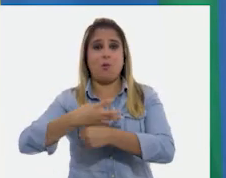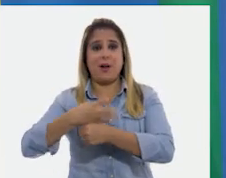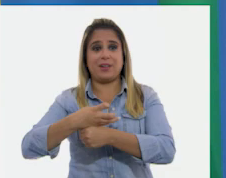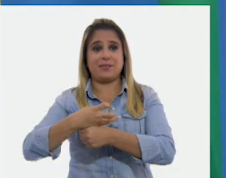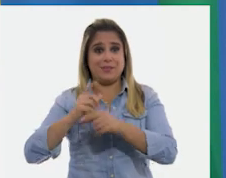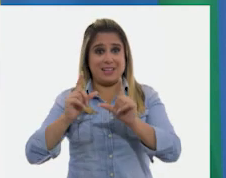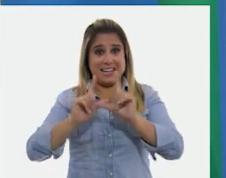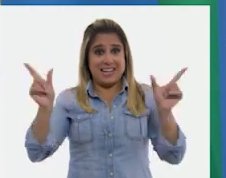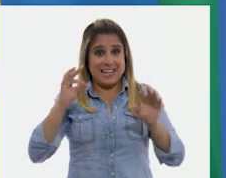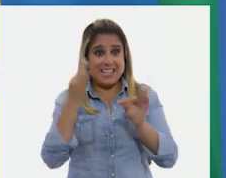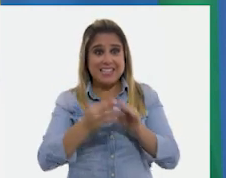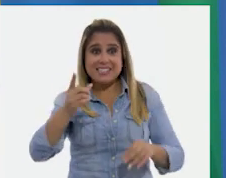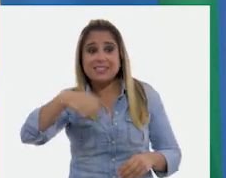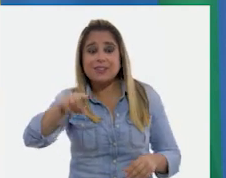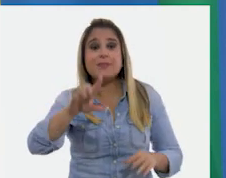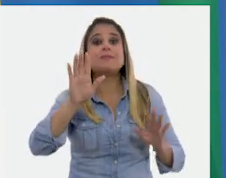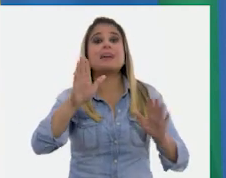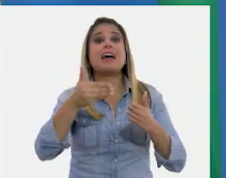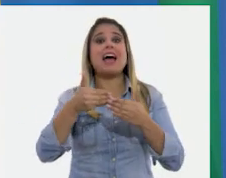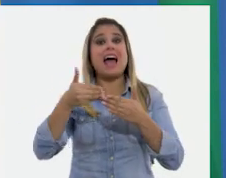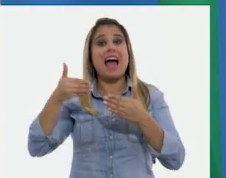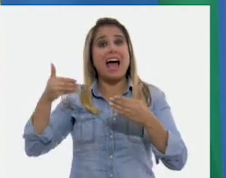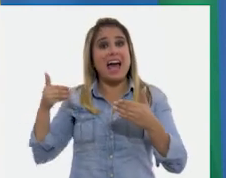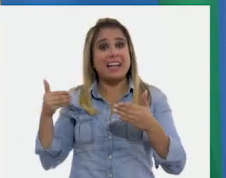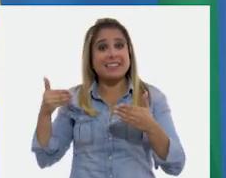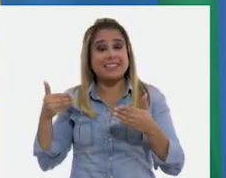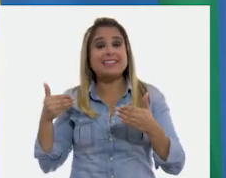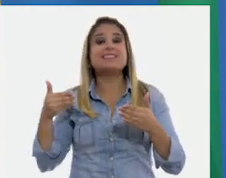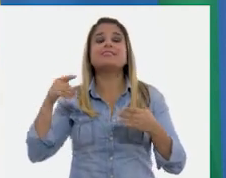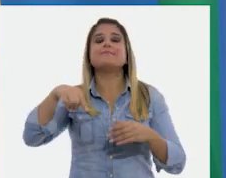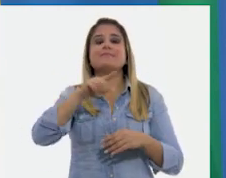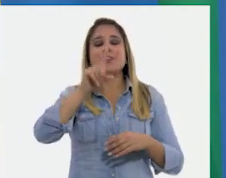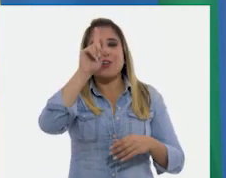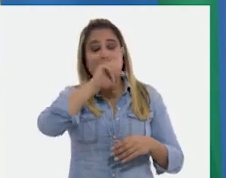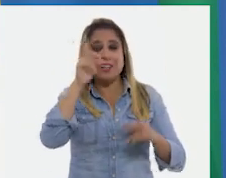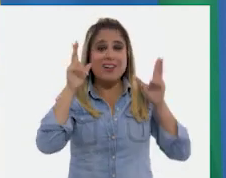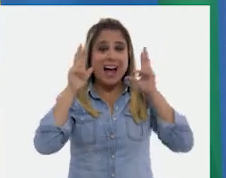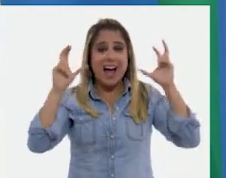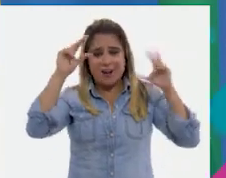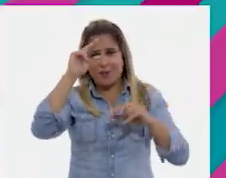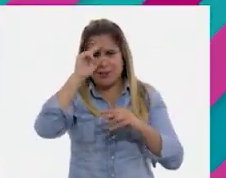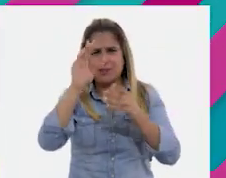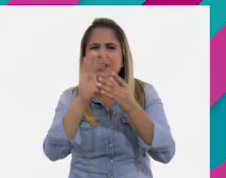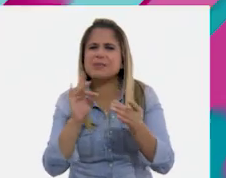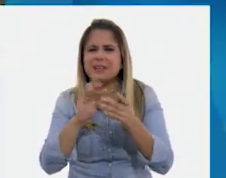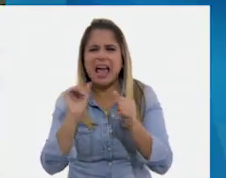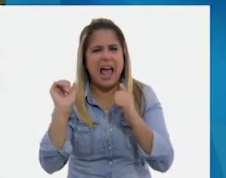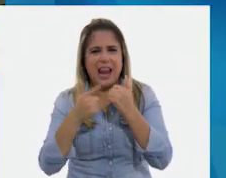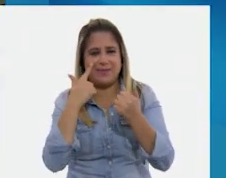¿Están listos? Pero antes, vamos con Ajo Listo porque nos tiene un consejo. Comenzamos.